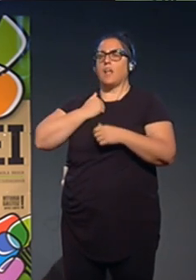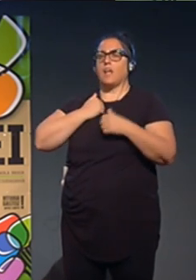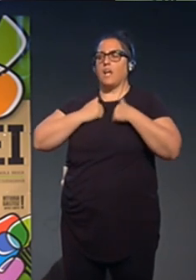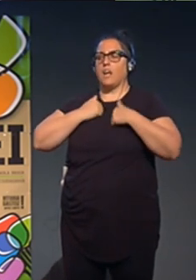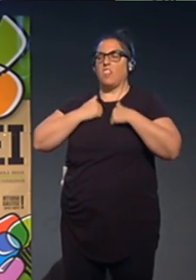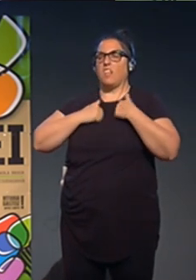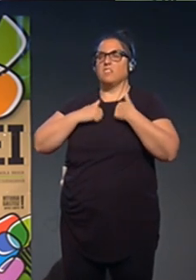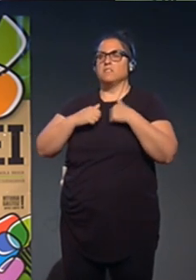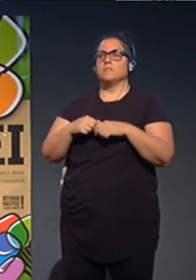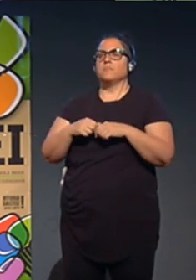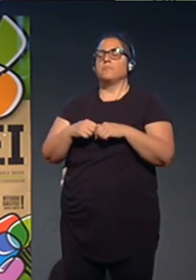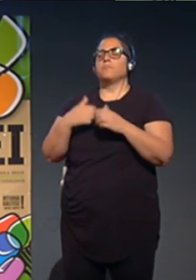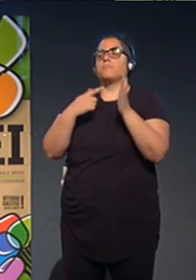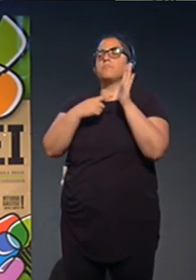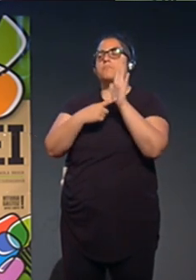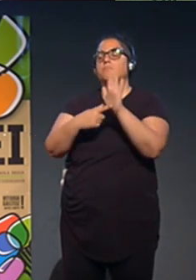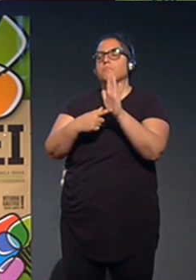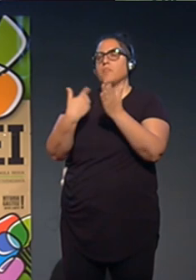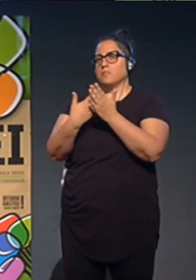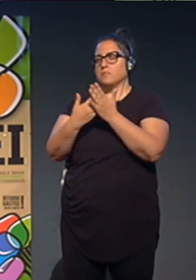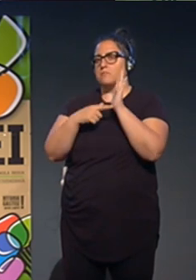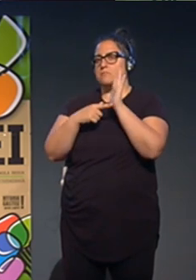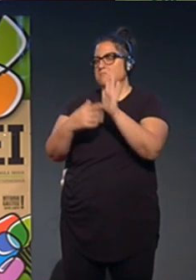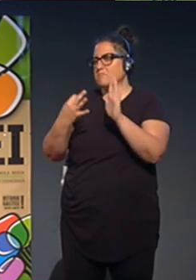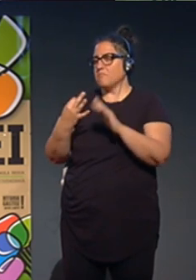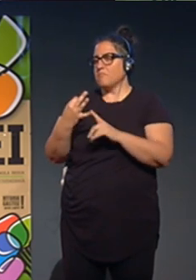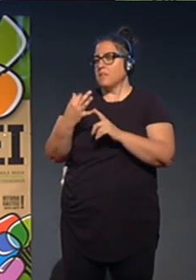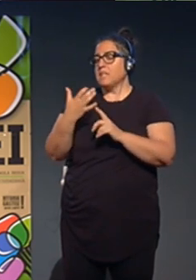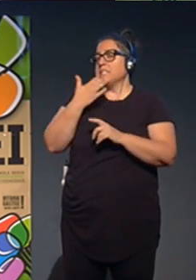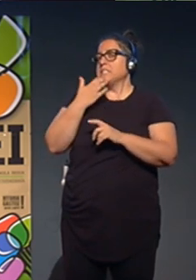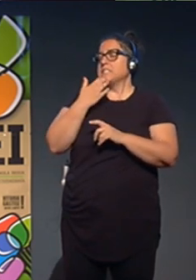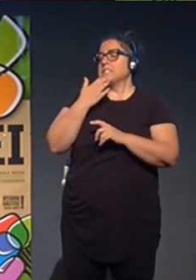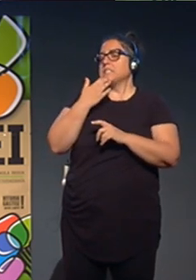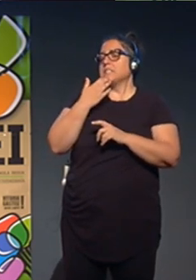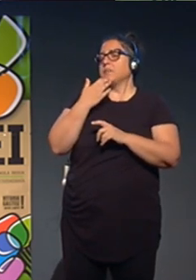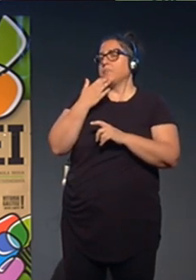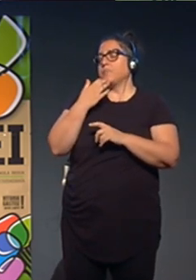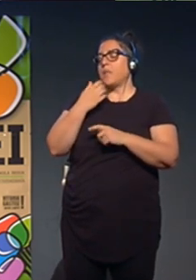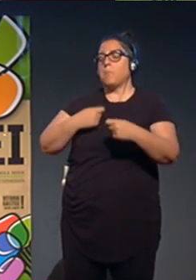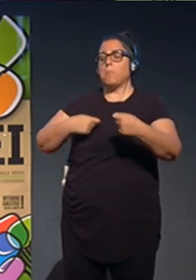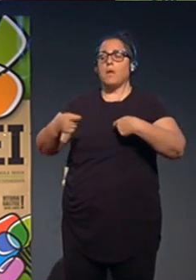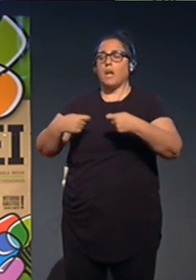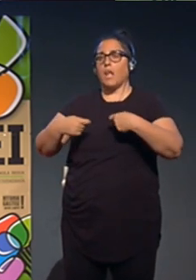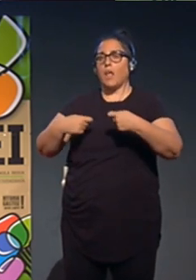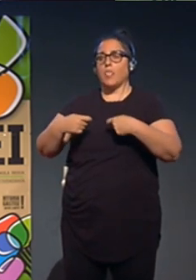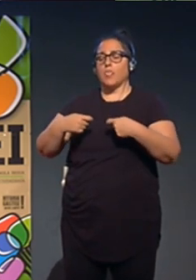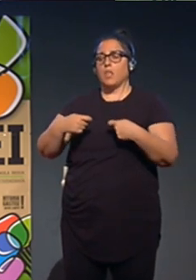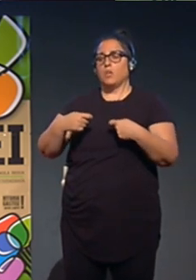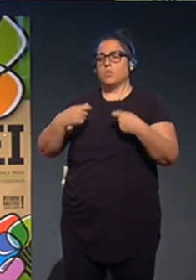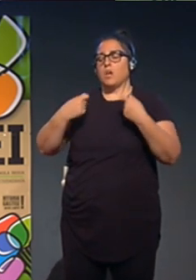que muestra que por cada Euro que nosotros gastamos en el mercado en